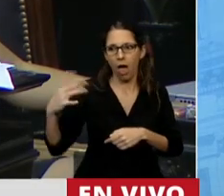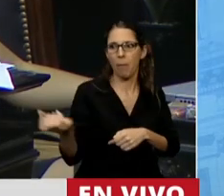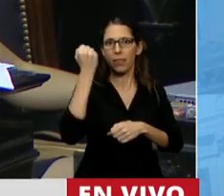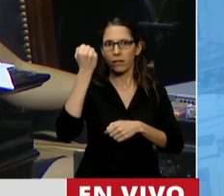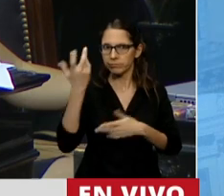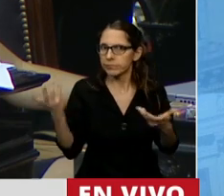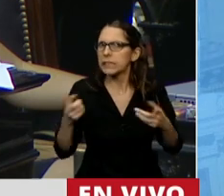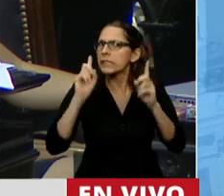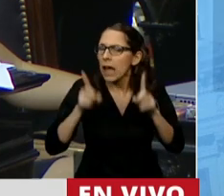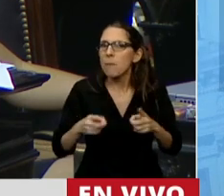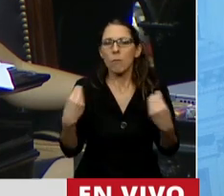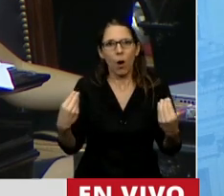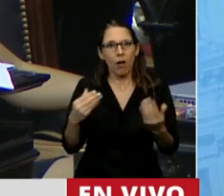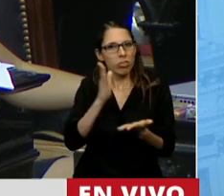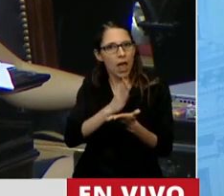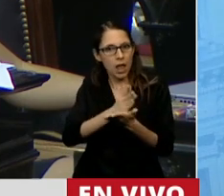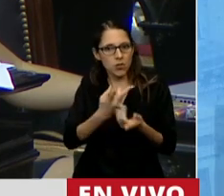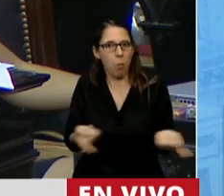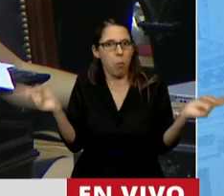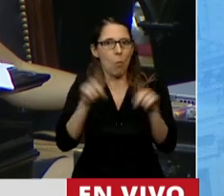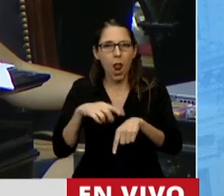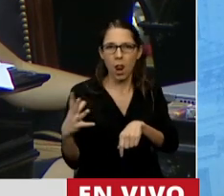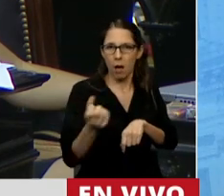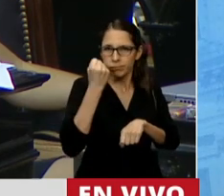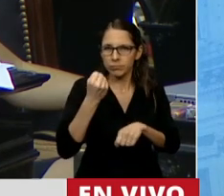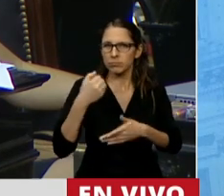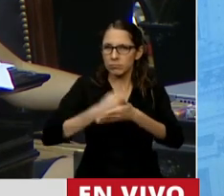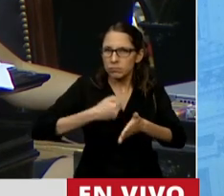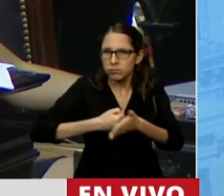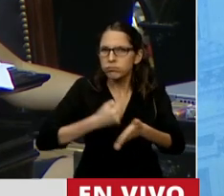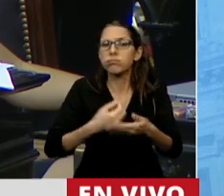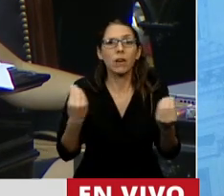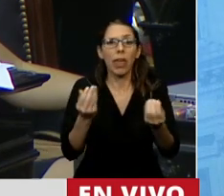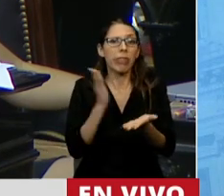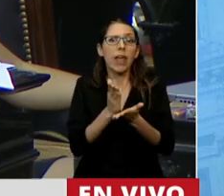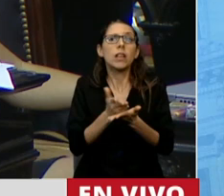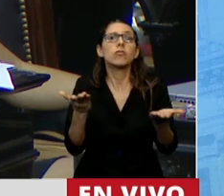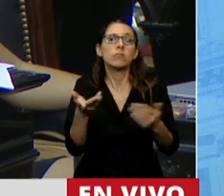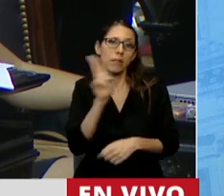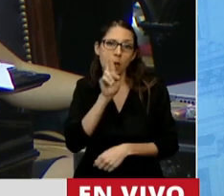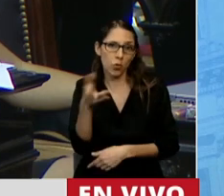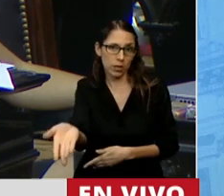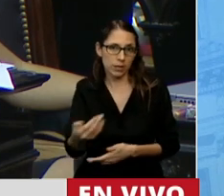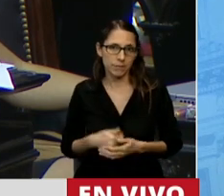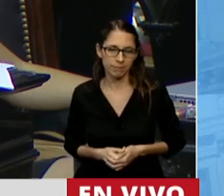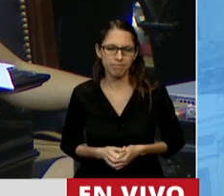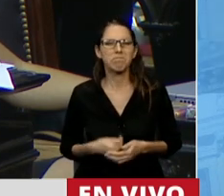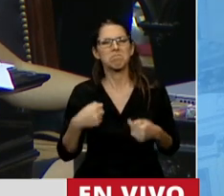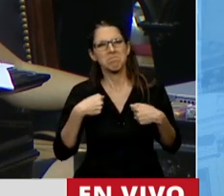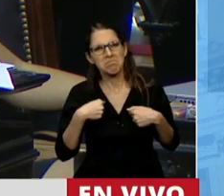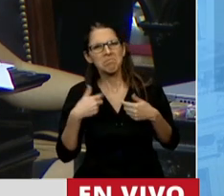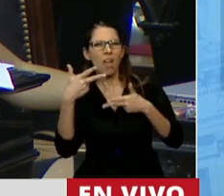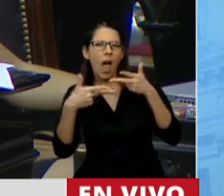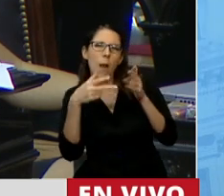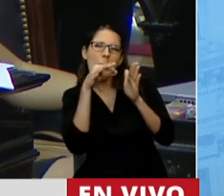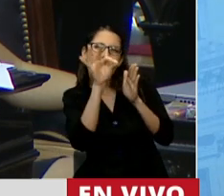una serie de reivindicaciones que no son más que la lucha por los derechos de la mujer. No voy a detenerme en